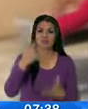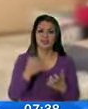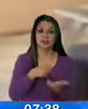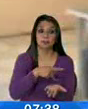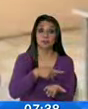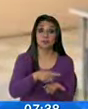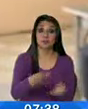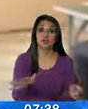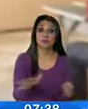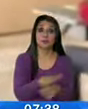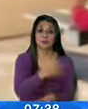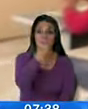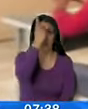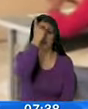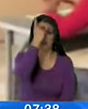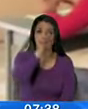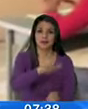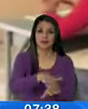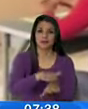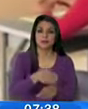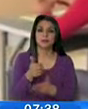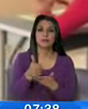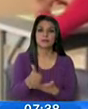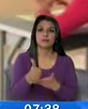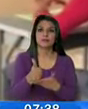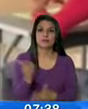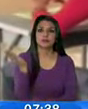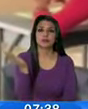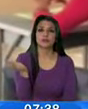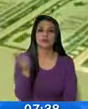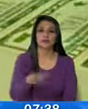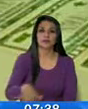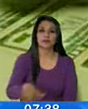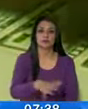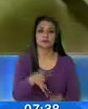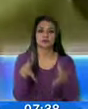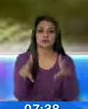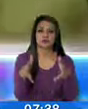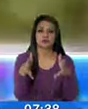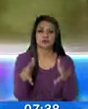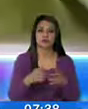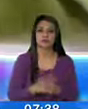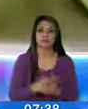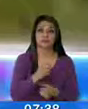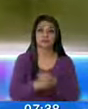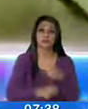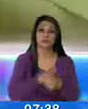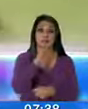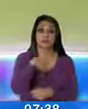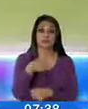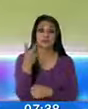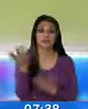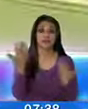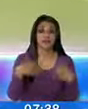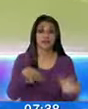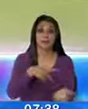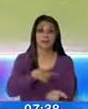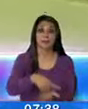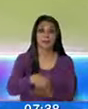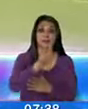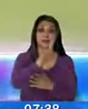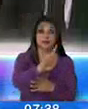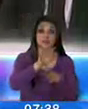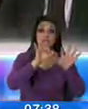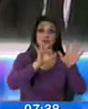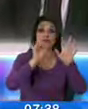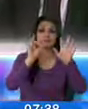el pago pendiente por concepto de incentivo a la jubilación de los docentes. En el 2017 ya se pagaron 187 millones de dólares